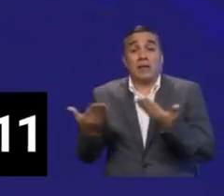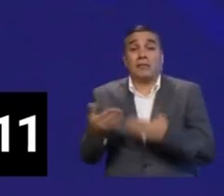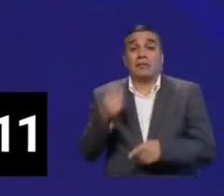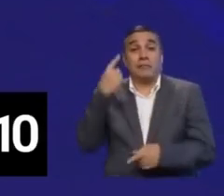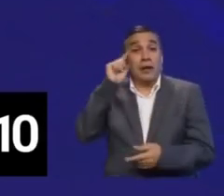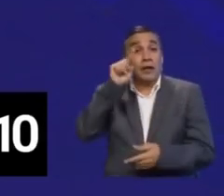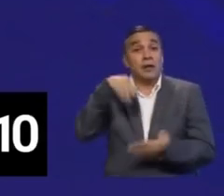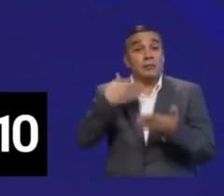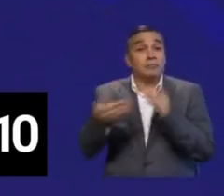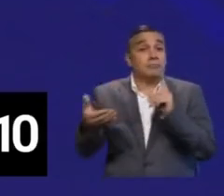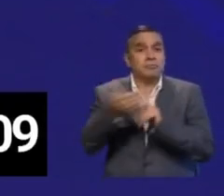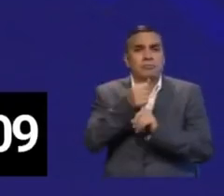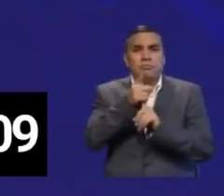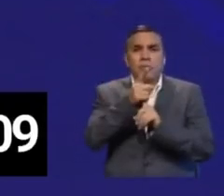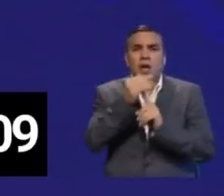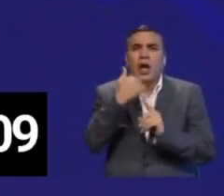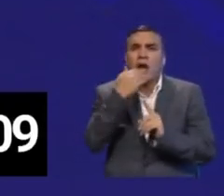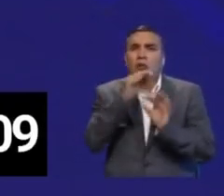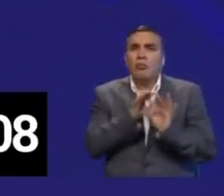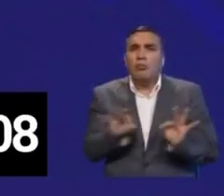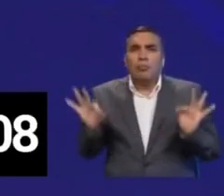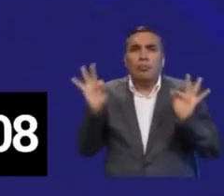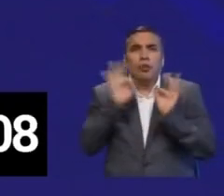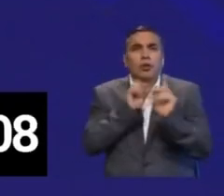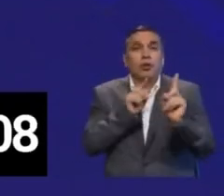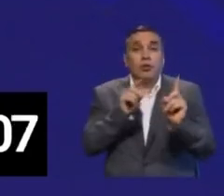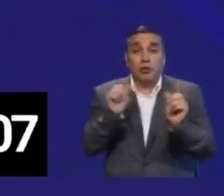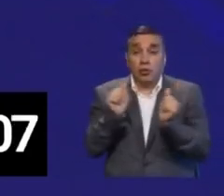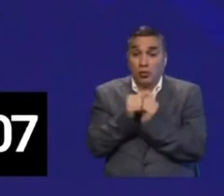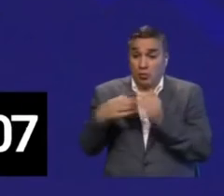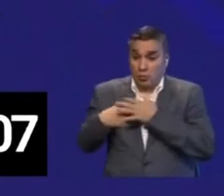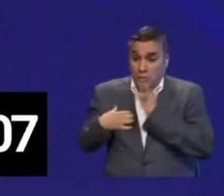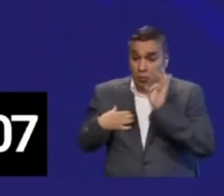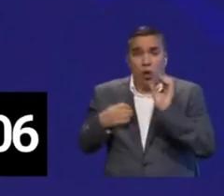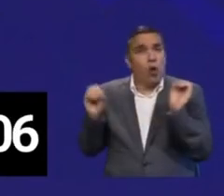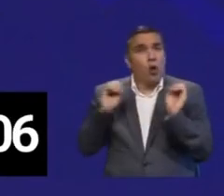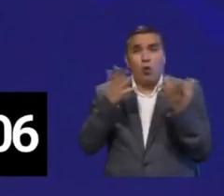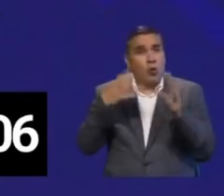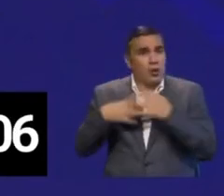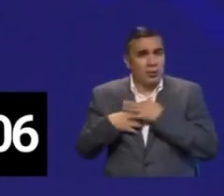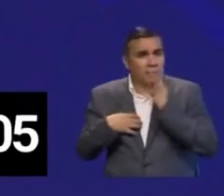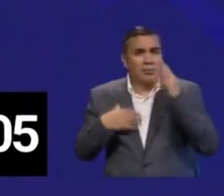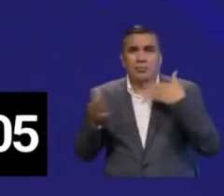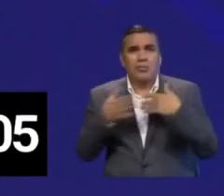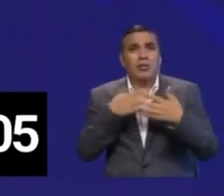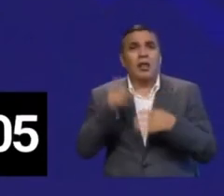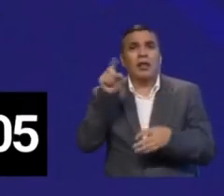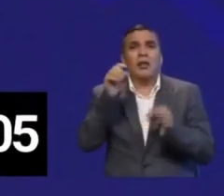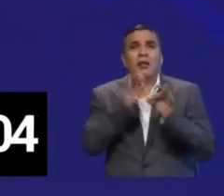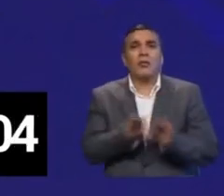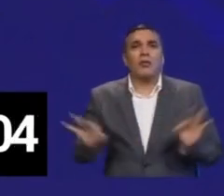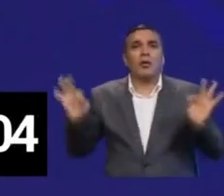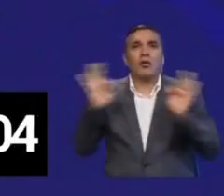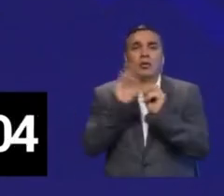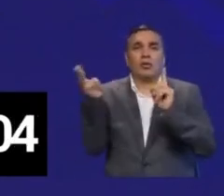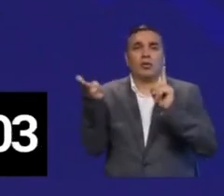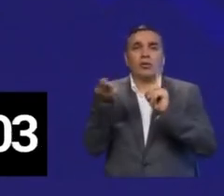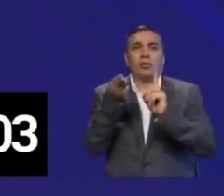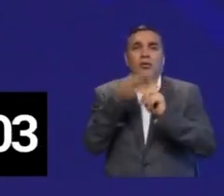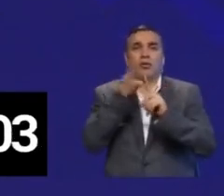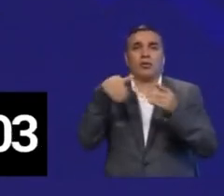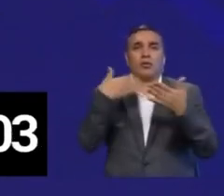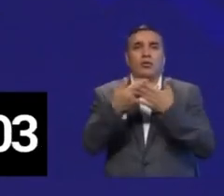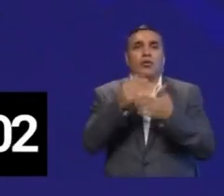llegar a eso hay una herramienta fundamental. Con pandemia o sin pandemia, debemos dotar de la internet para todos